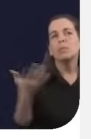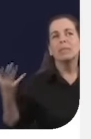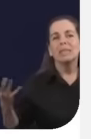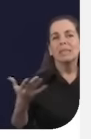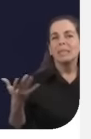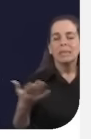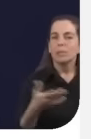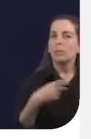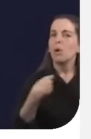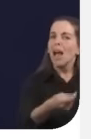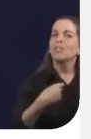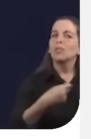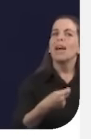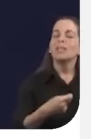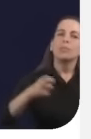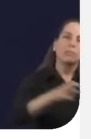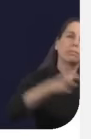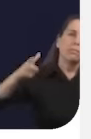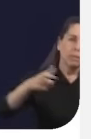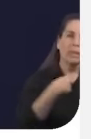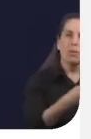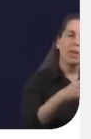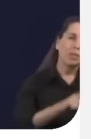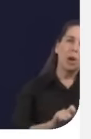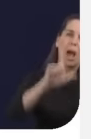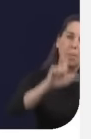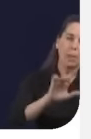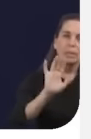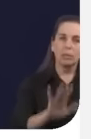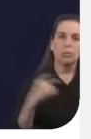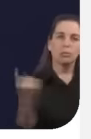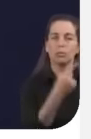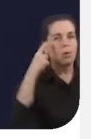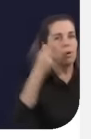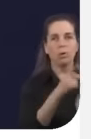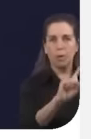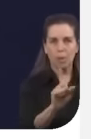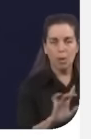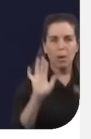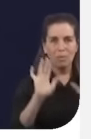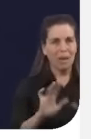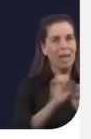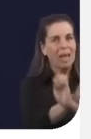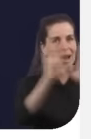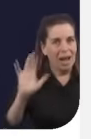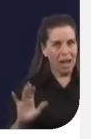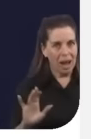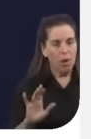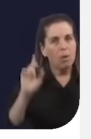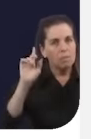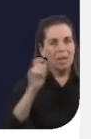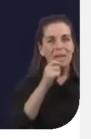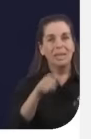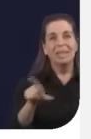el equilibrio fiscal es absolutamente innegociable para que quede claro no hay prosperidad